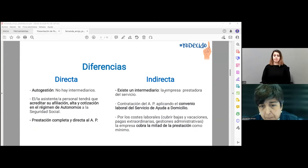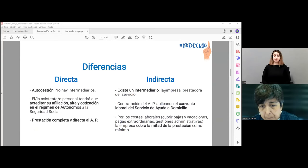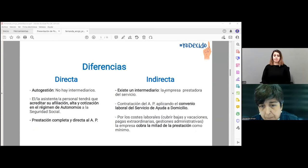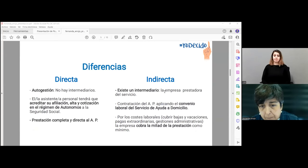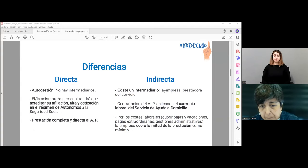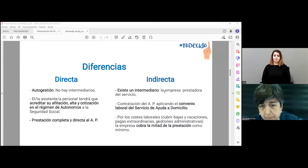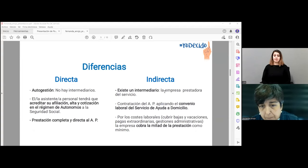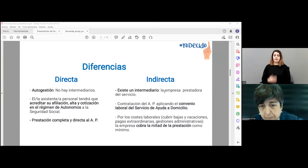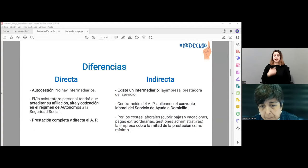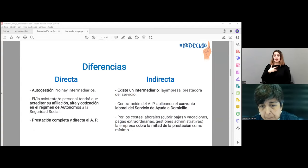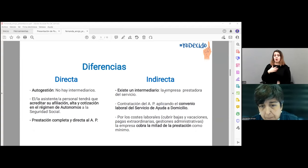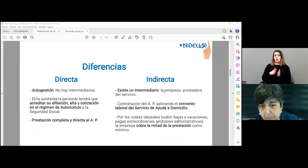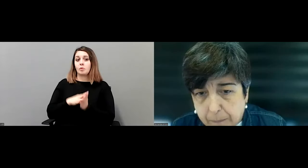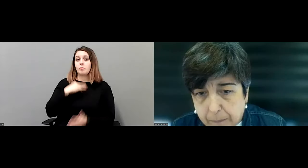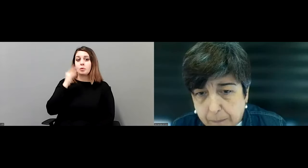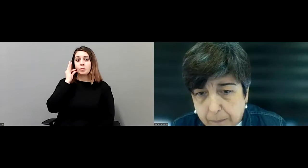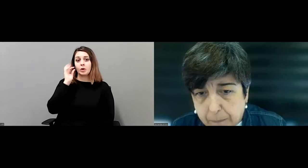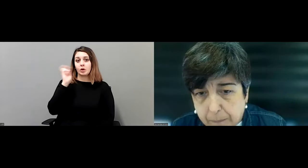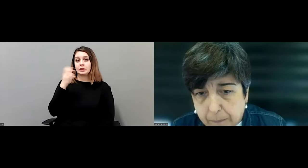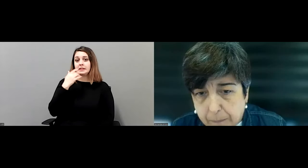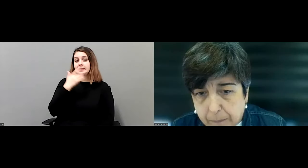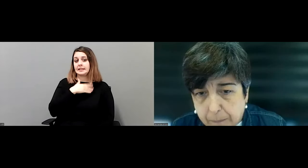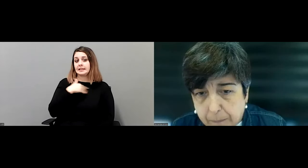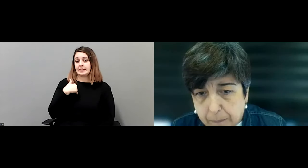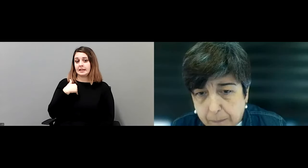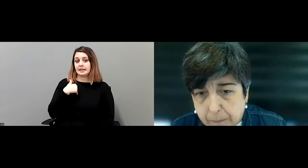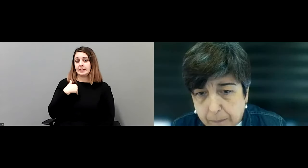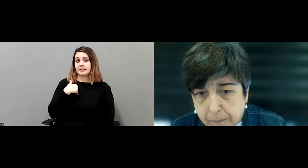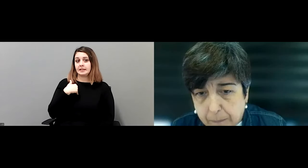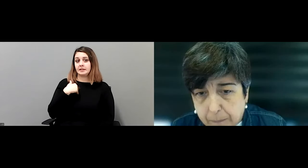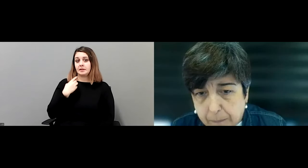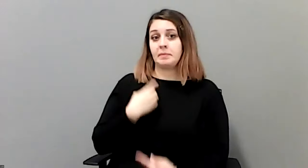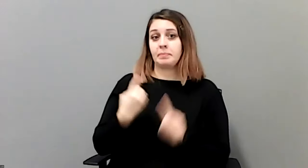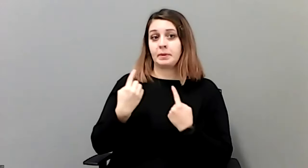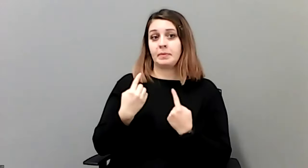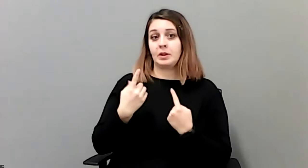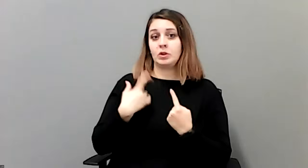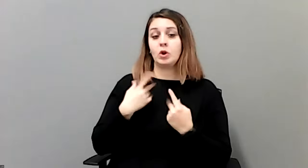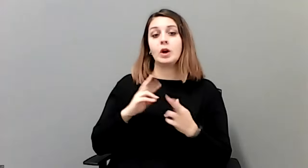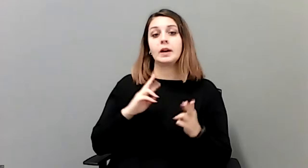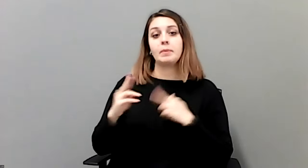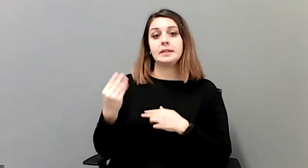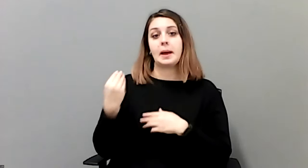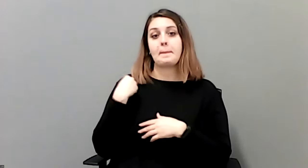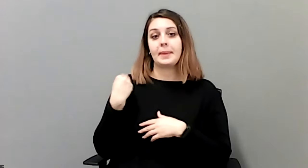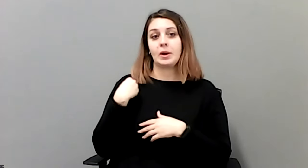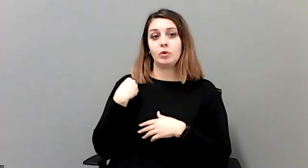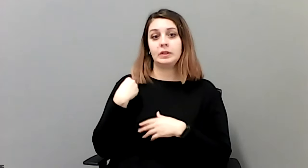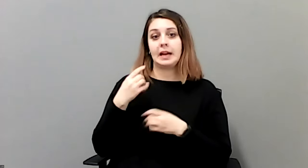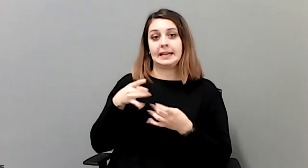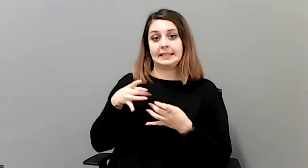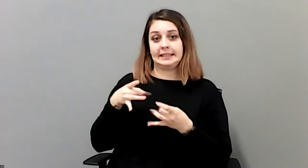Si te parece, continúa. Mientras tanto, voy a, en primer lugar, dar respuesta a la pregunta del